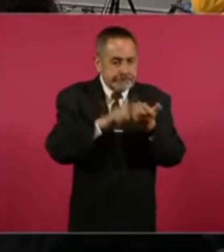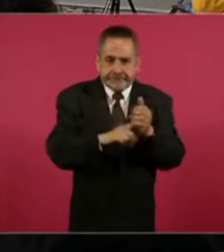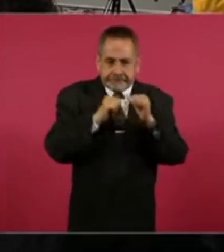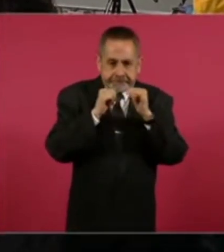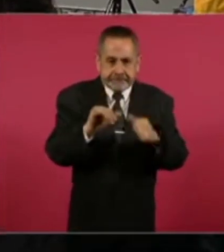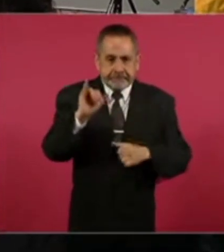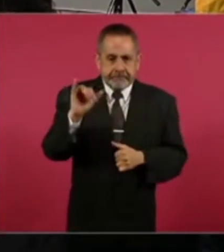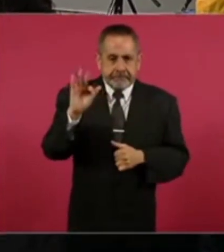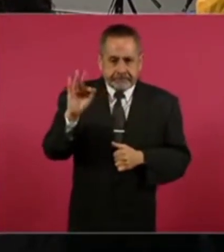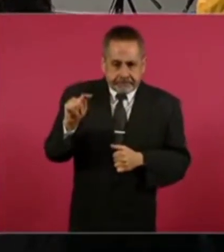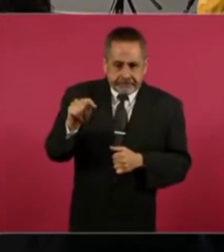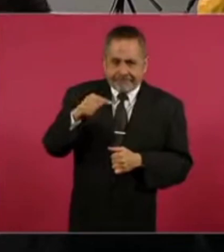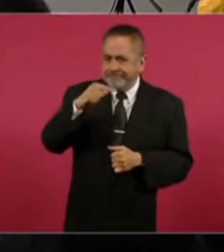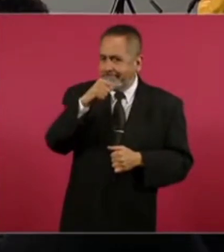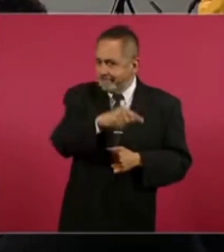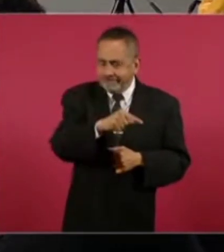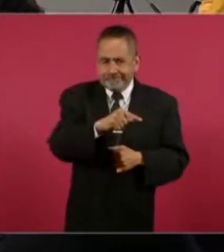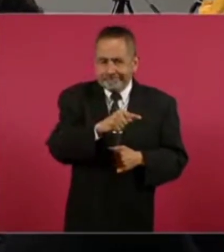escuchando